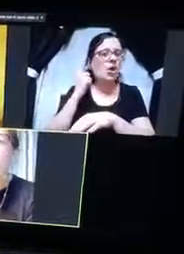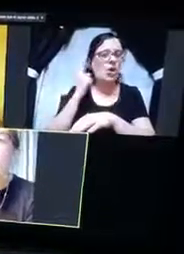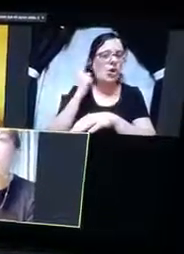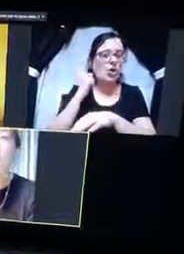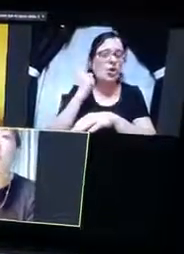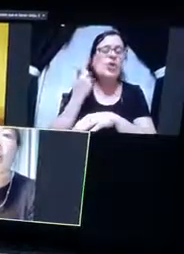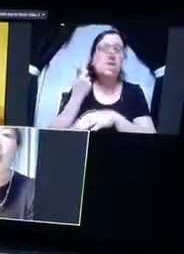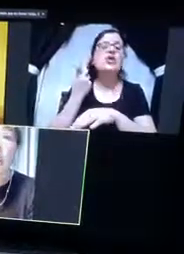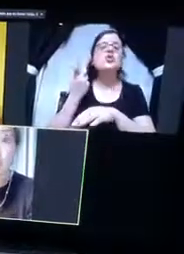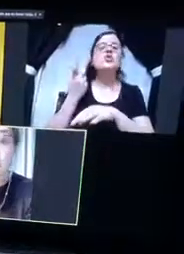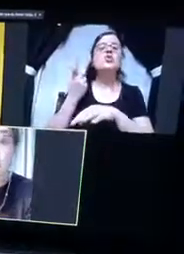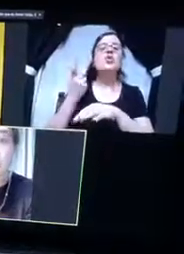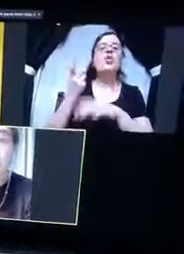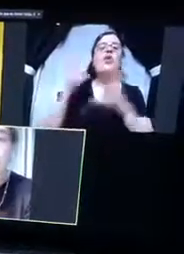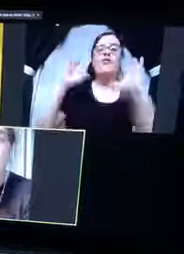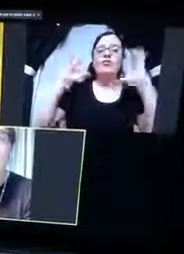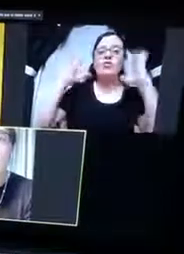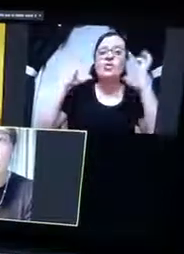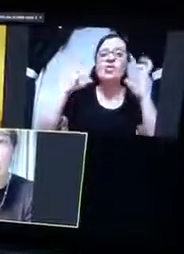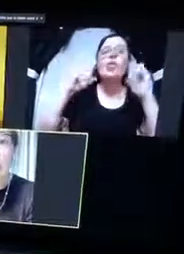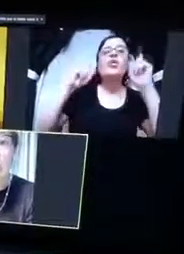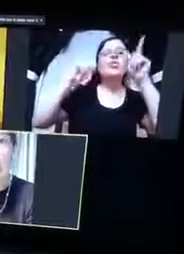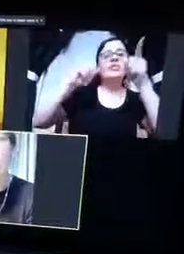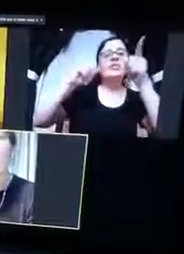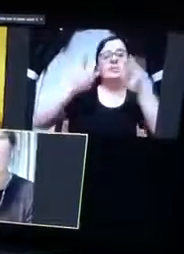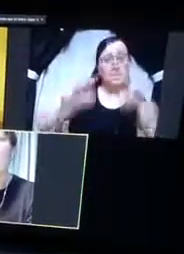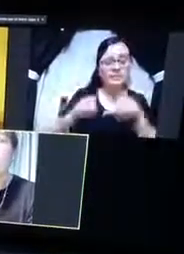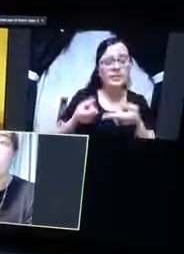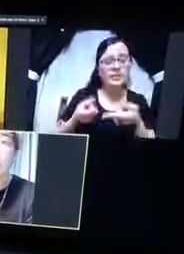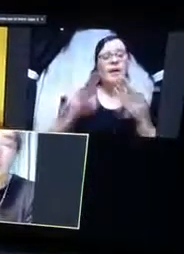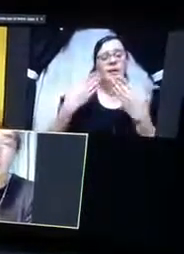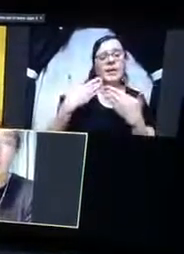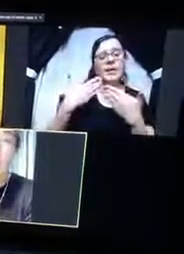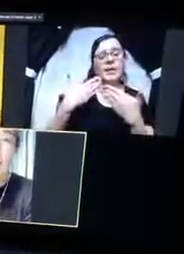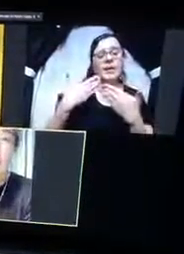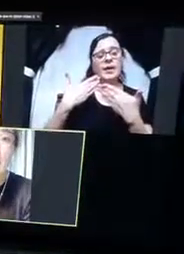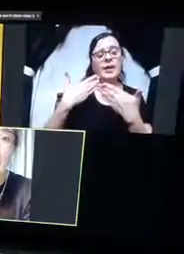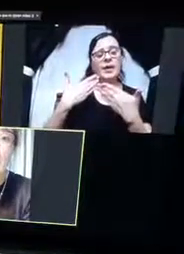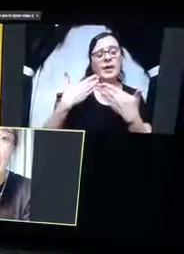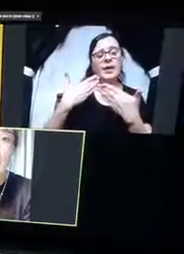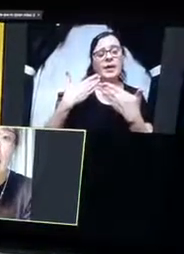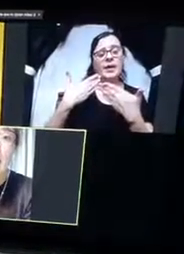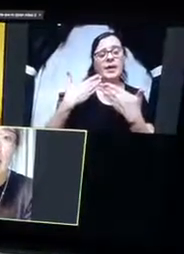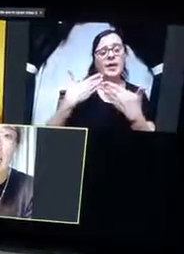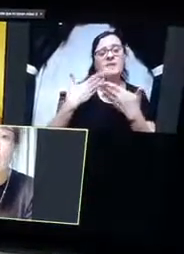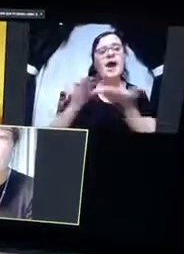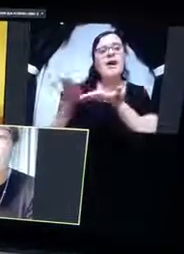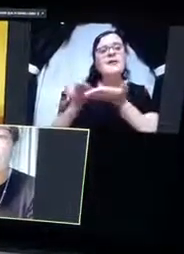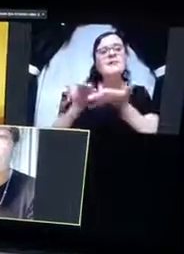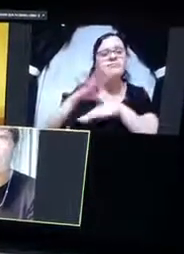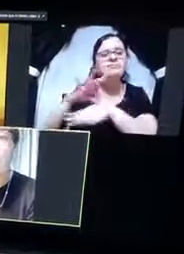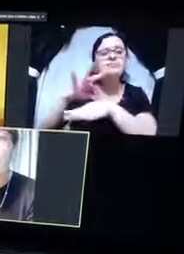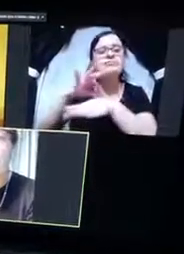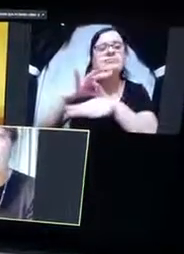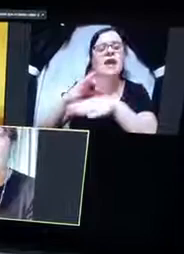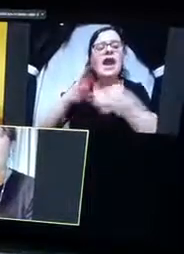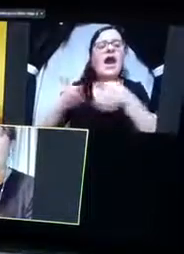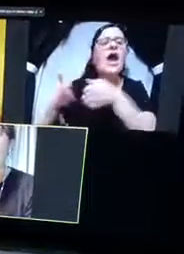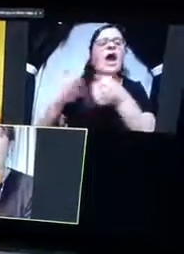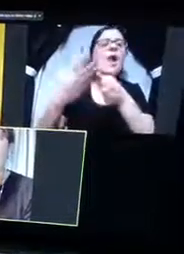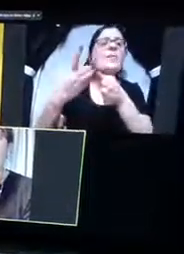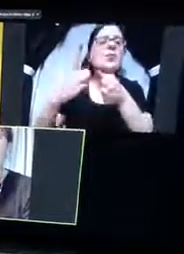con otorrinos, con audiólogos que te pueden asesorar y guiar para ver cuál es la causa que está teniendo